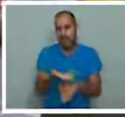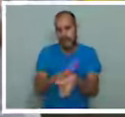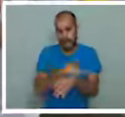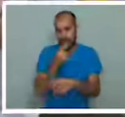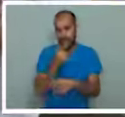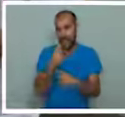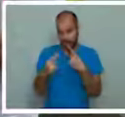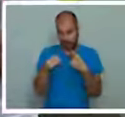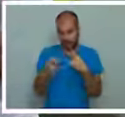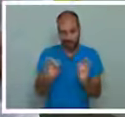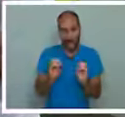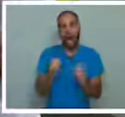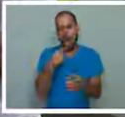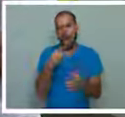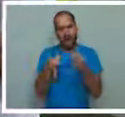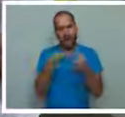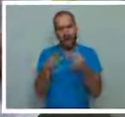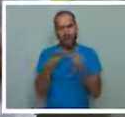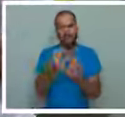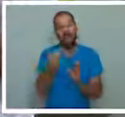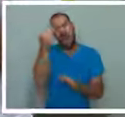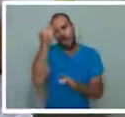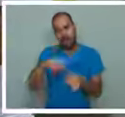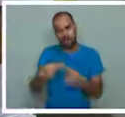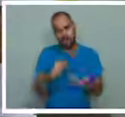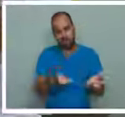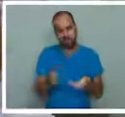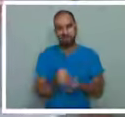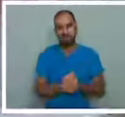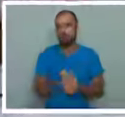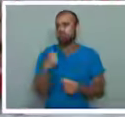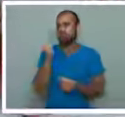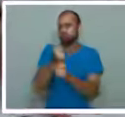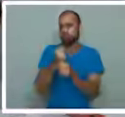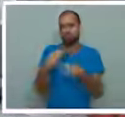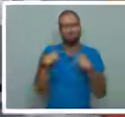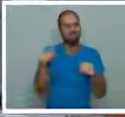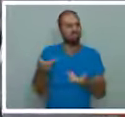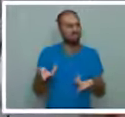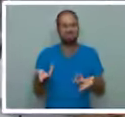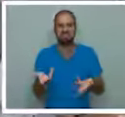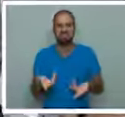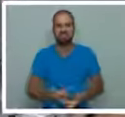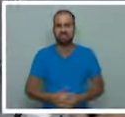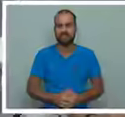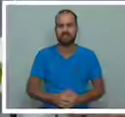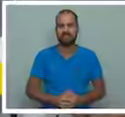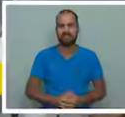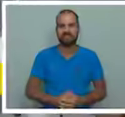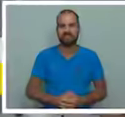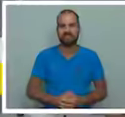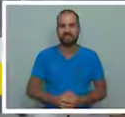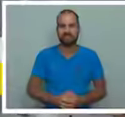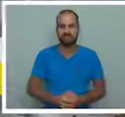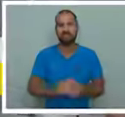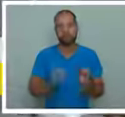cuál es la función que se realiza en este laboratorio donde nos encontramos bueno como bien explique este es el laboratorio de inseminación artificial el laboratorio que